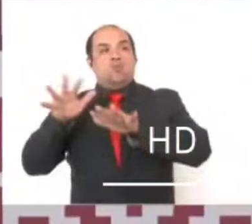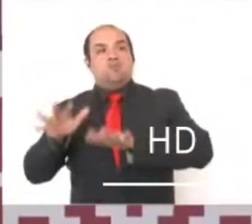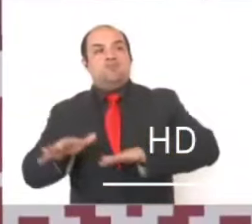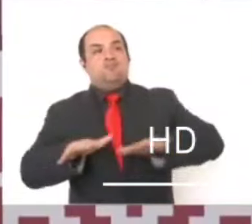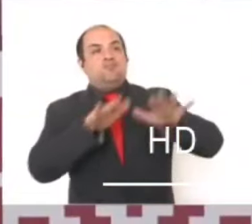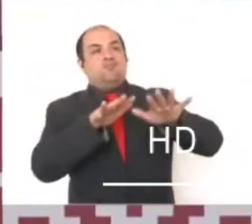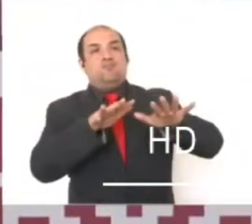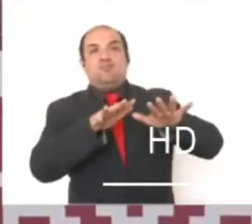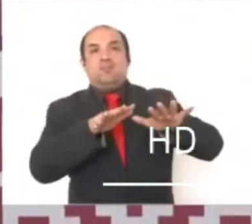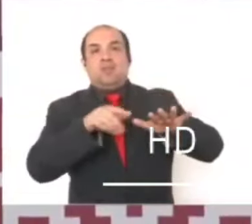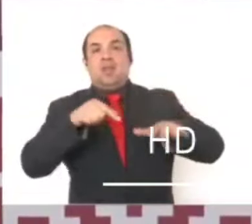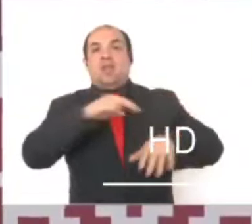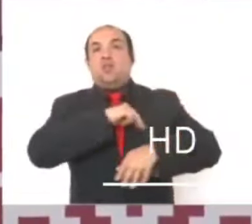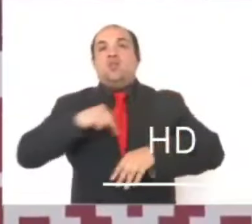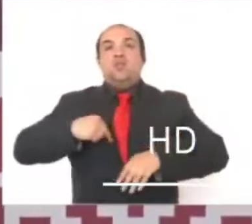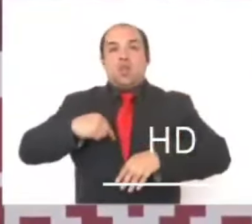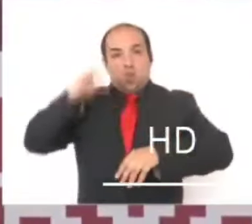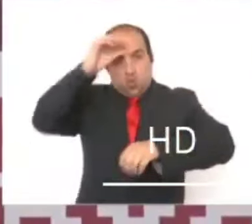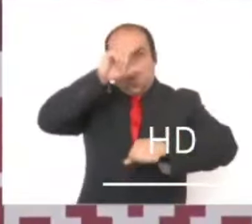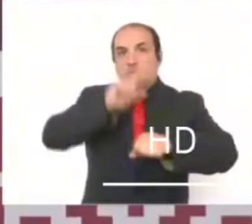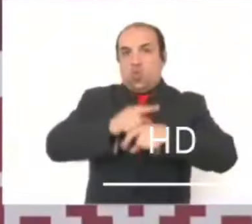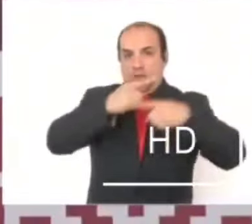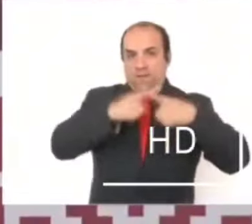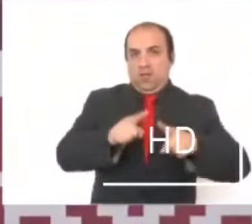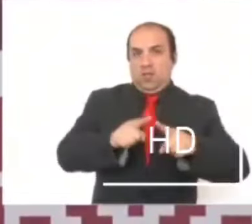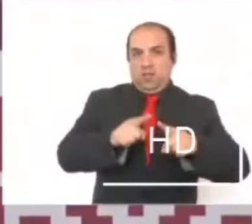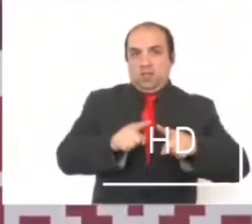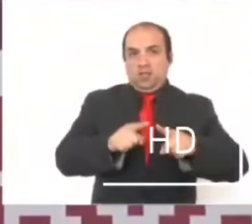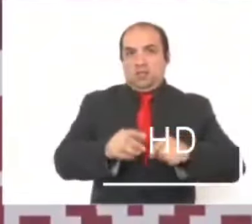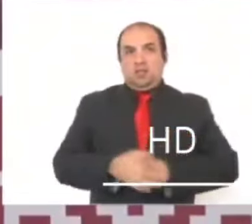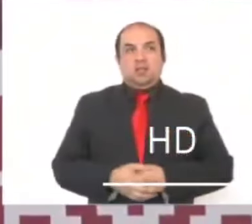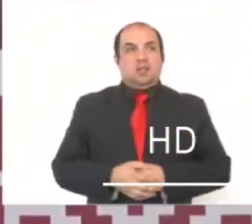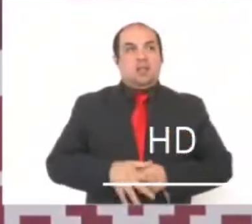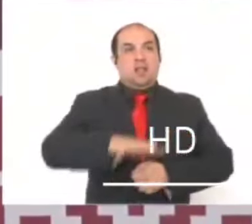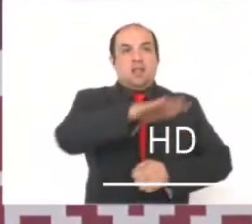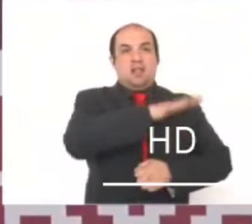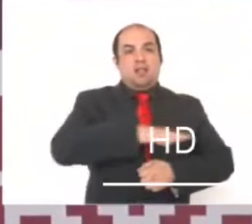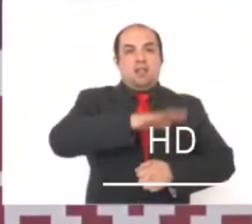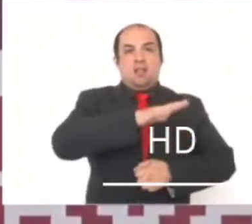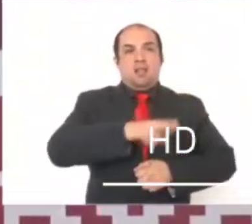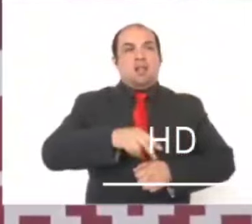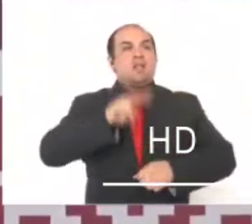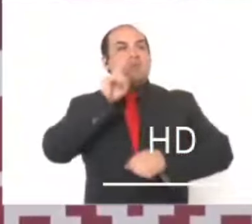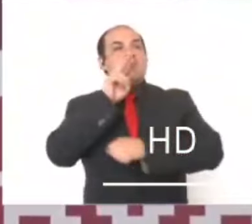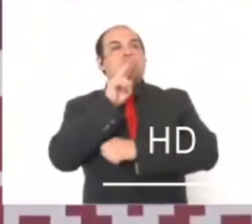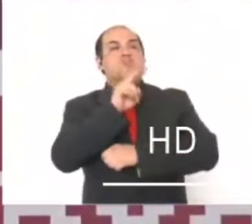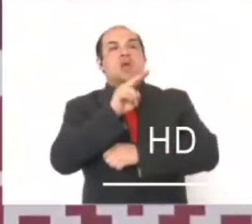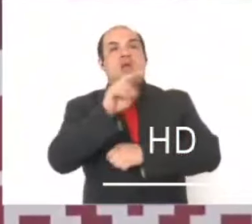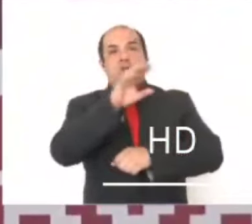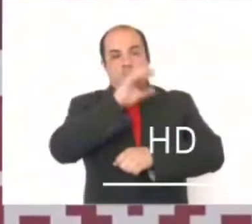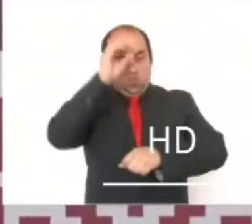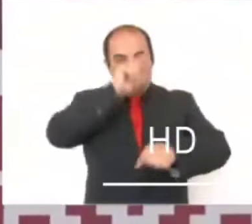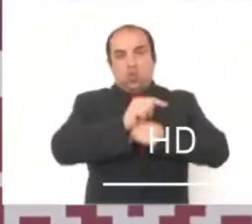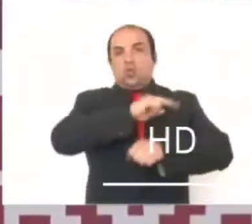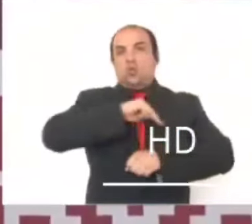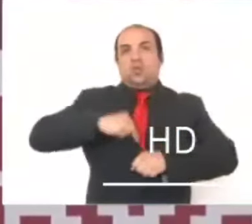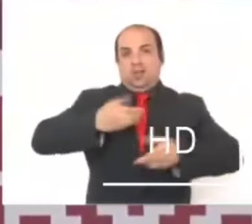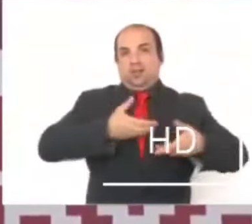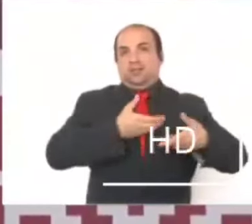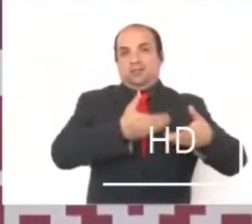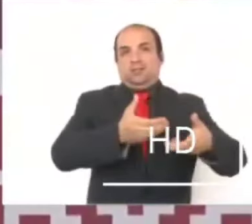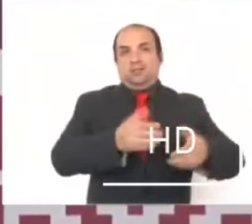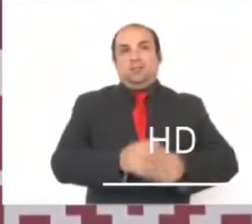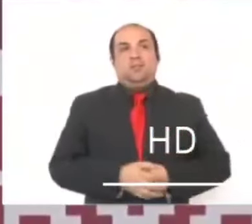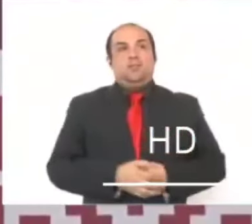de nuestra contracultura, la ventana urbana de nuestra cultura. Que la